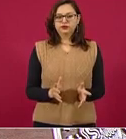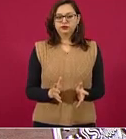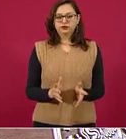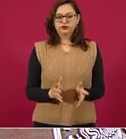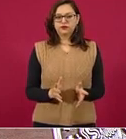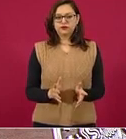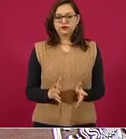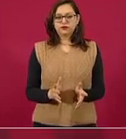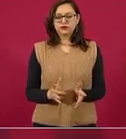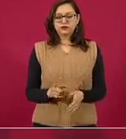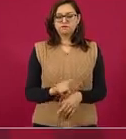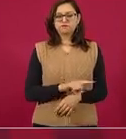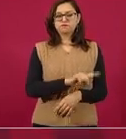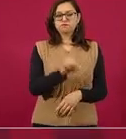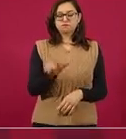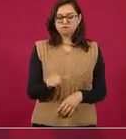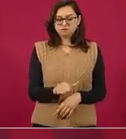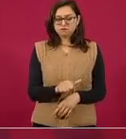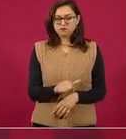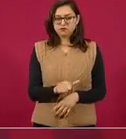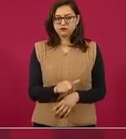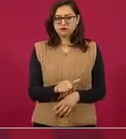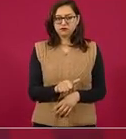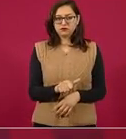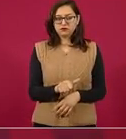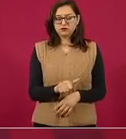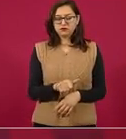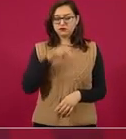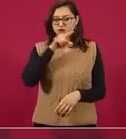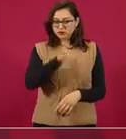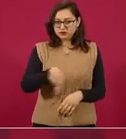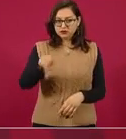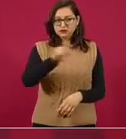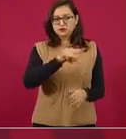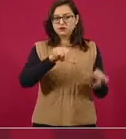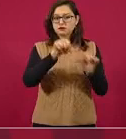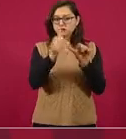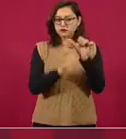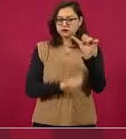grandes maestros del arte,